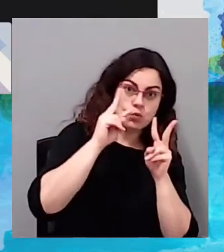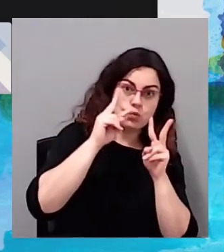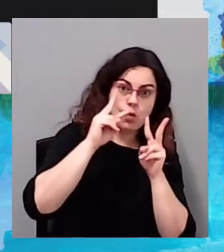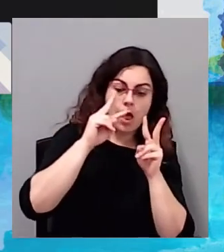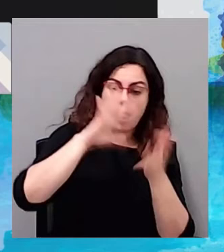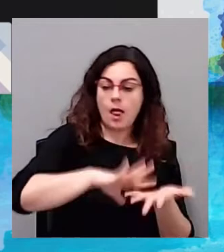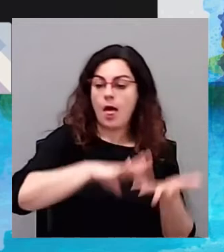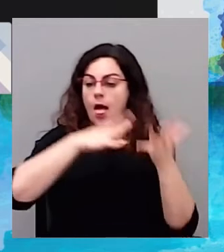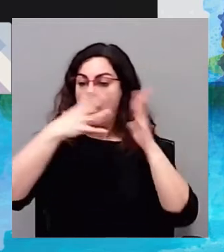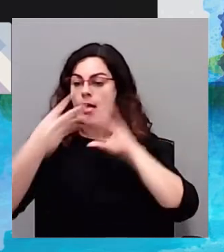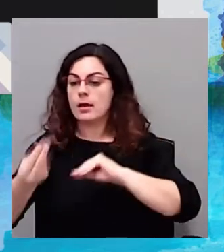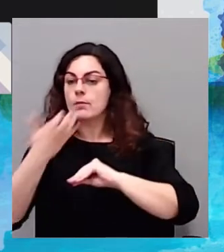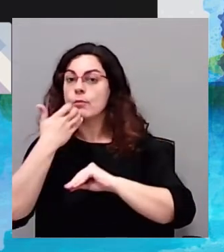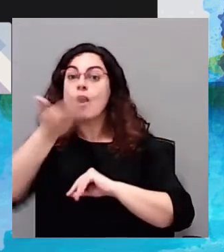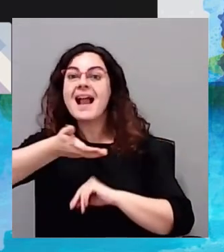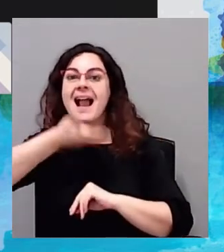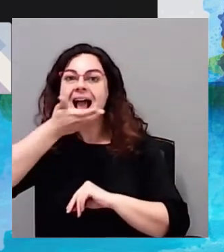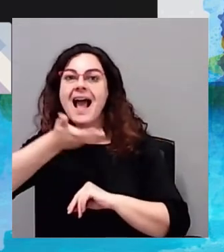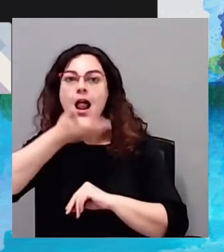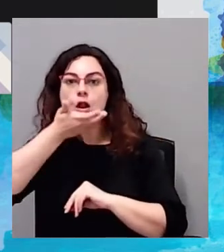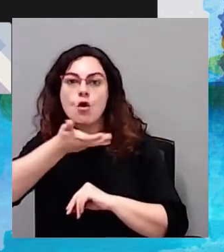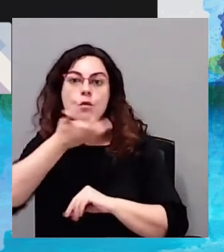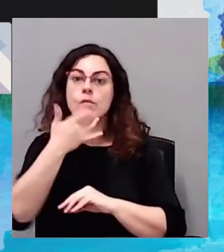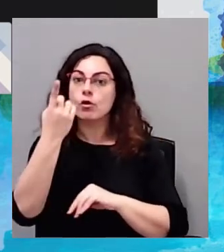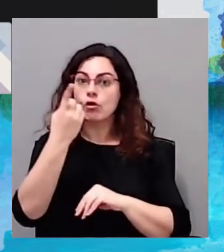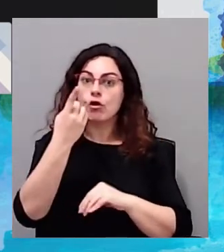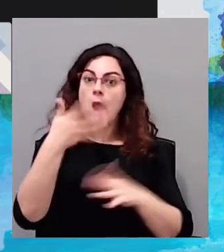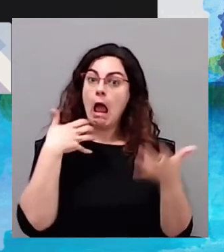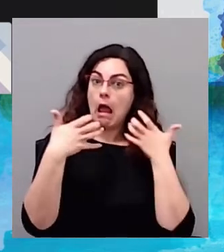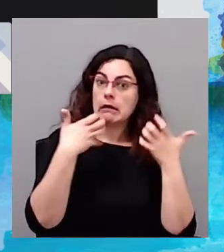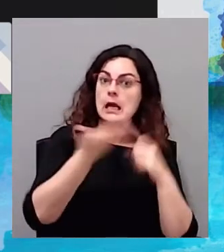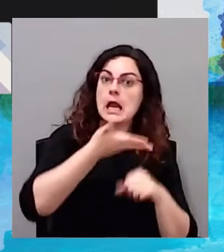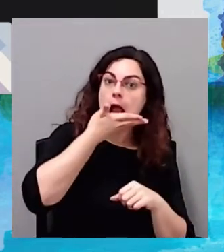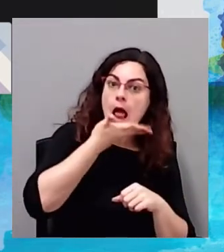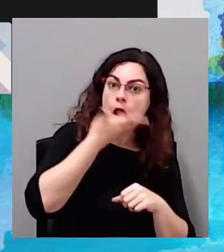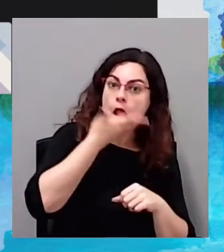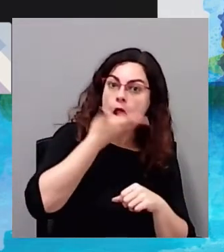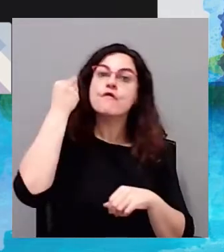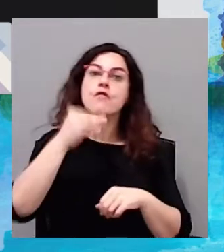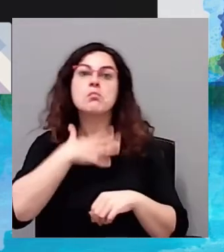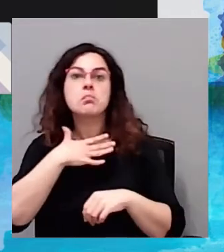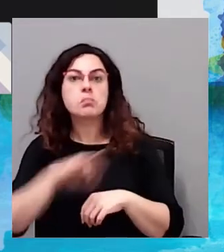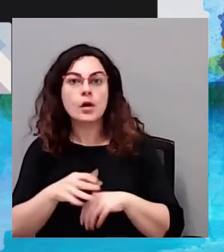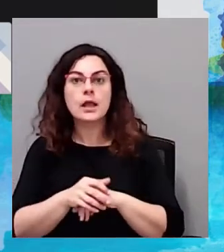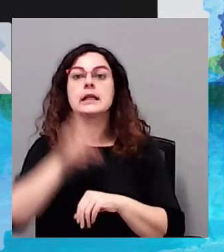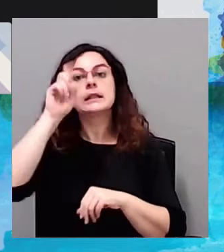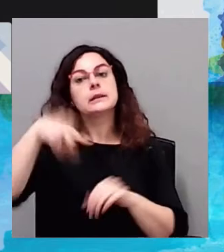sentido del calor. Una obra puede tener calor o puede ser fría, según también podemos explicar,